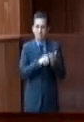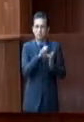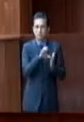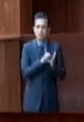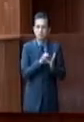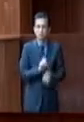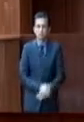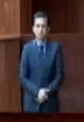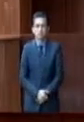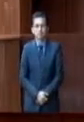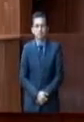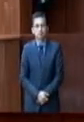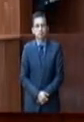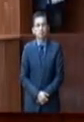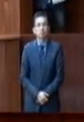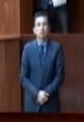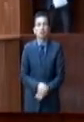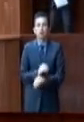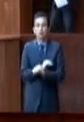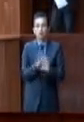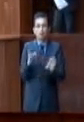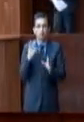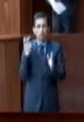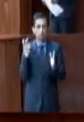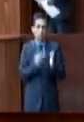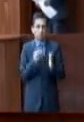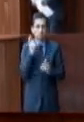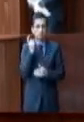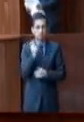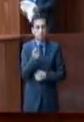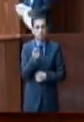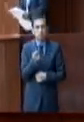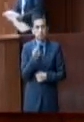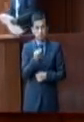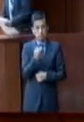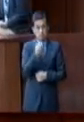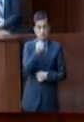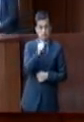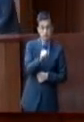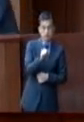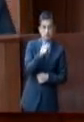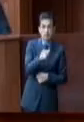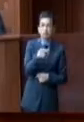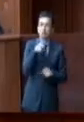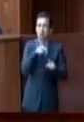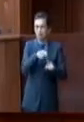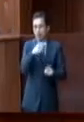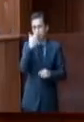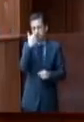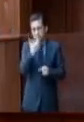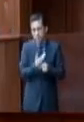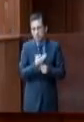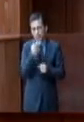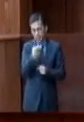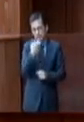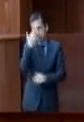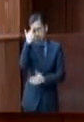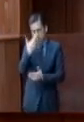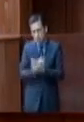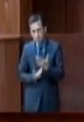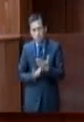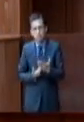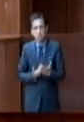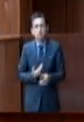evidentemente esto implica justamente que la sean sindicato en cuestión el responsable de tal transgresión no